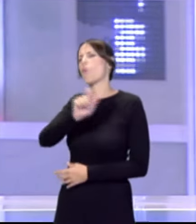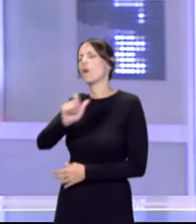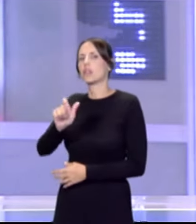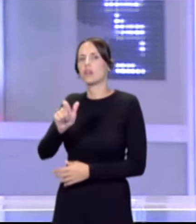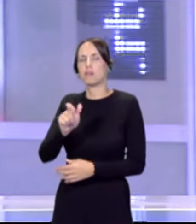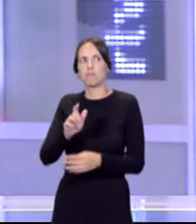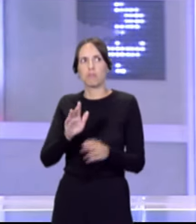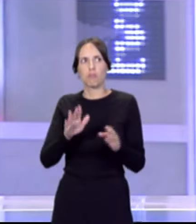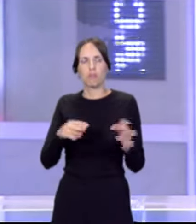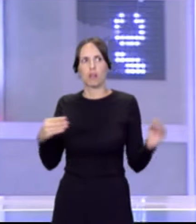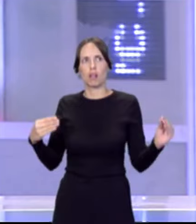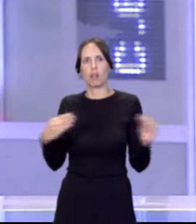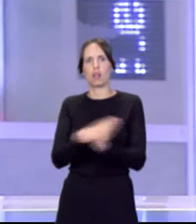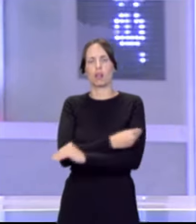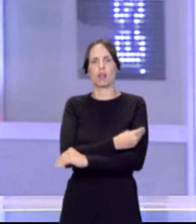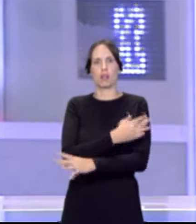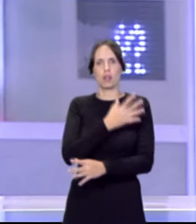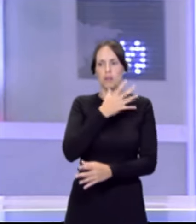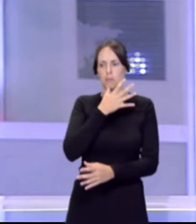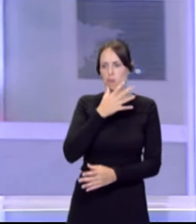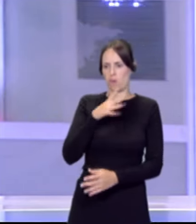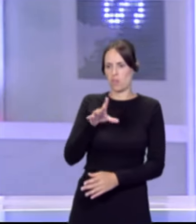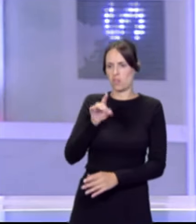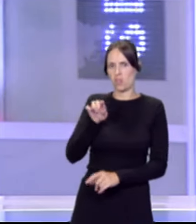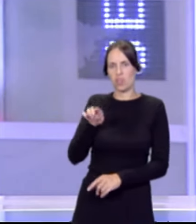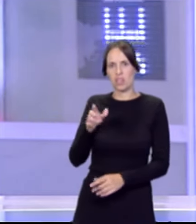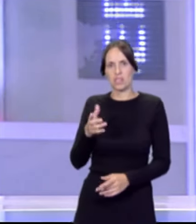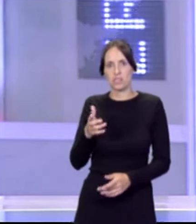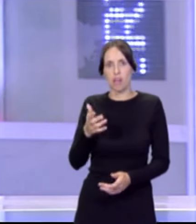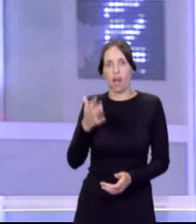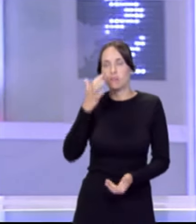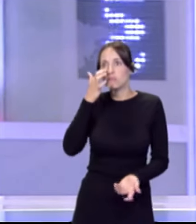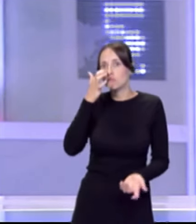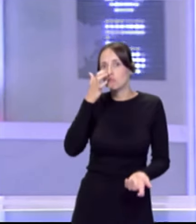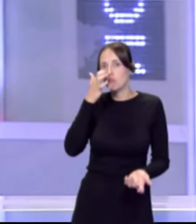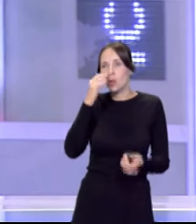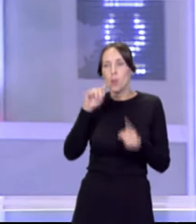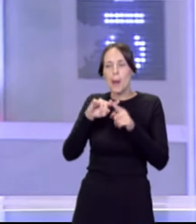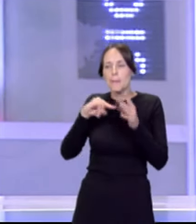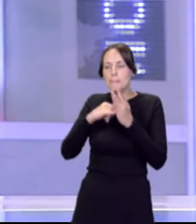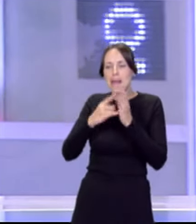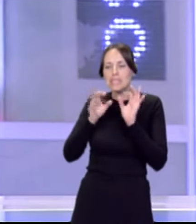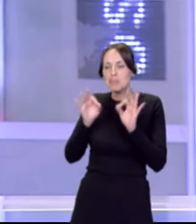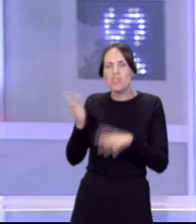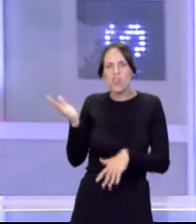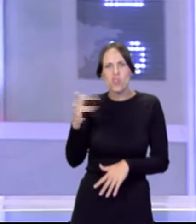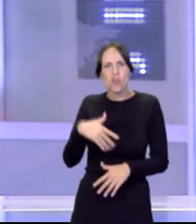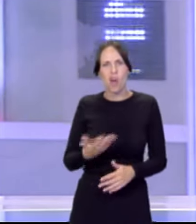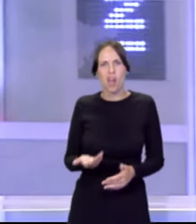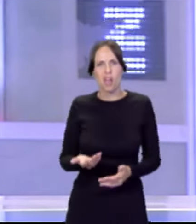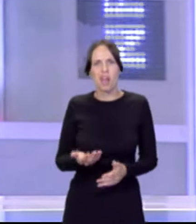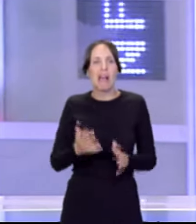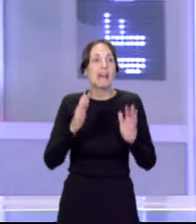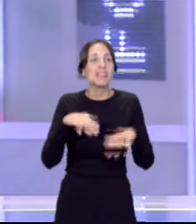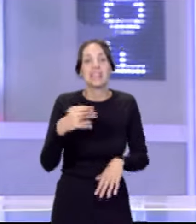de decisiones basadas, creo, bajo mi criterio, sin un plan concreto, porque al final hablamos de gente que